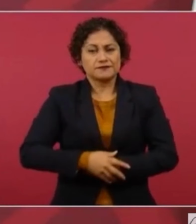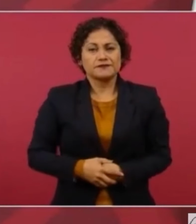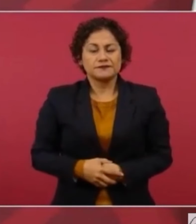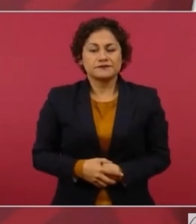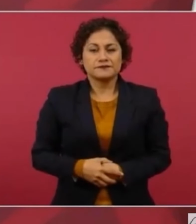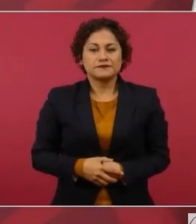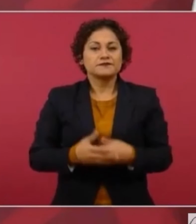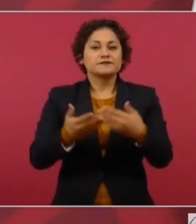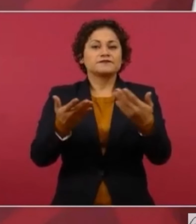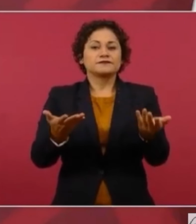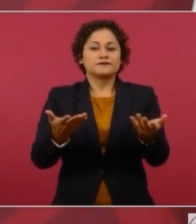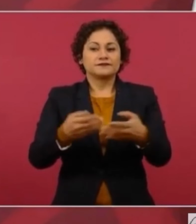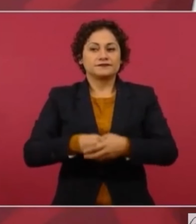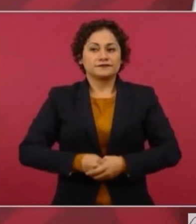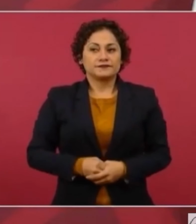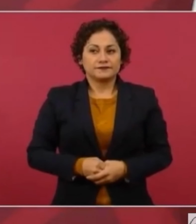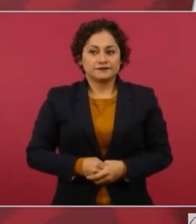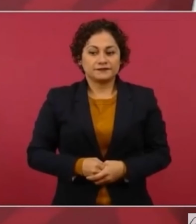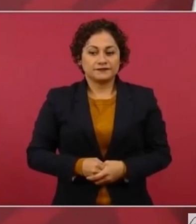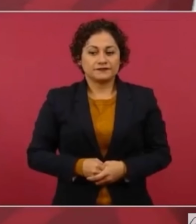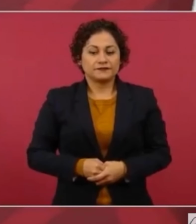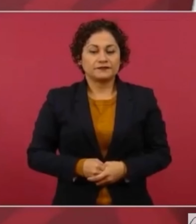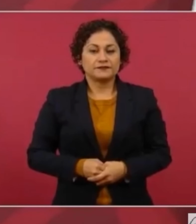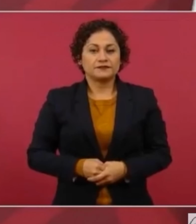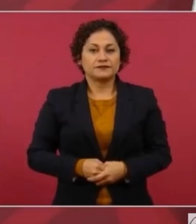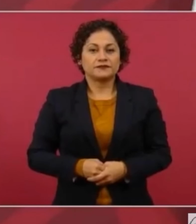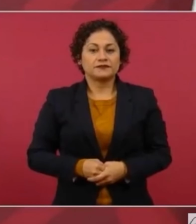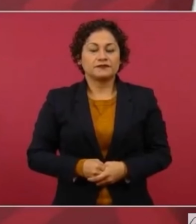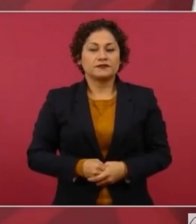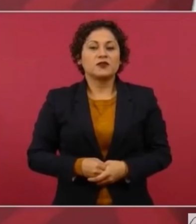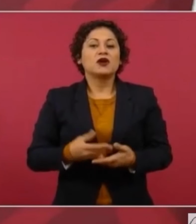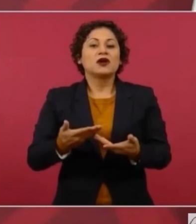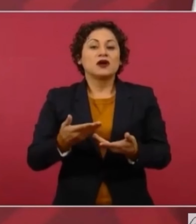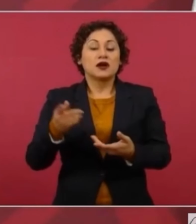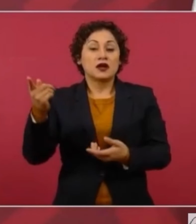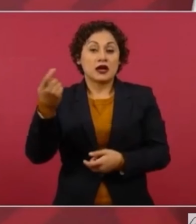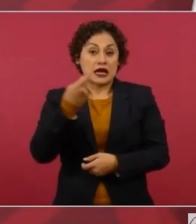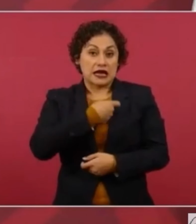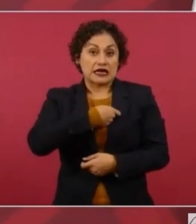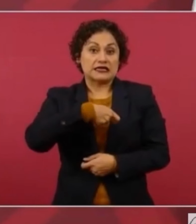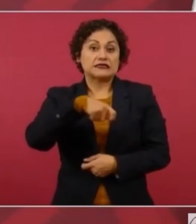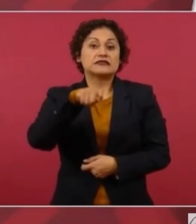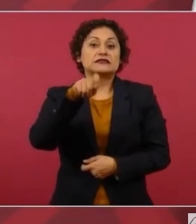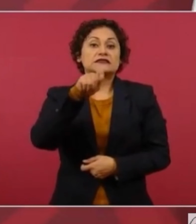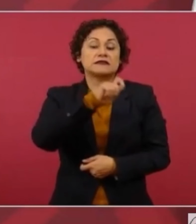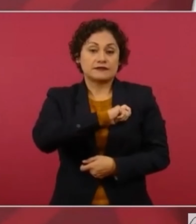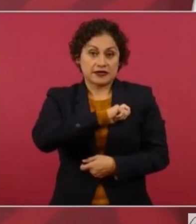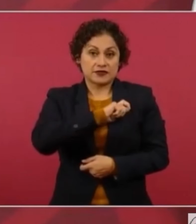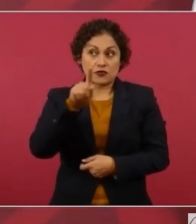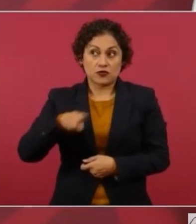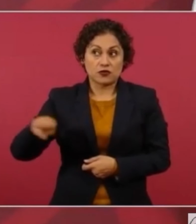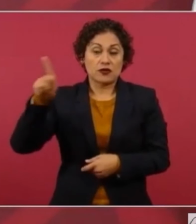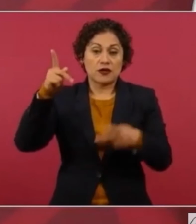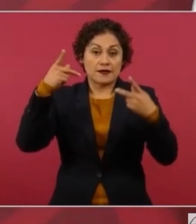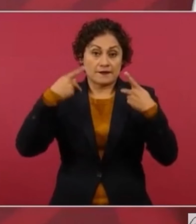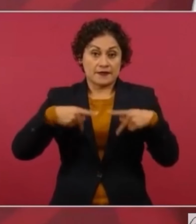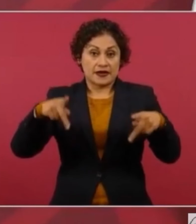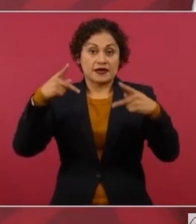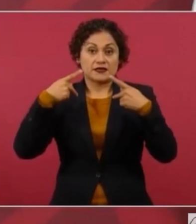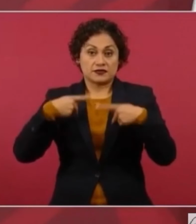¿Cuánto aportaron los españoles del exilio a México?